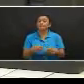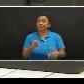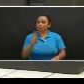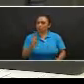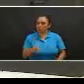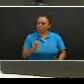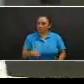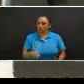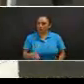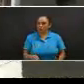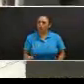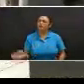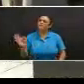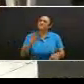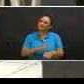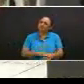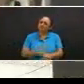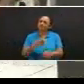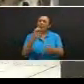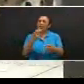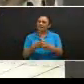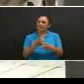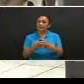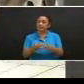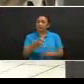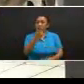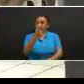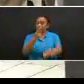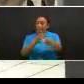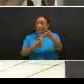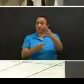Y más difícil es regresar a casa.